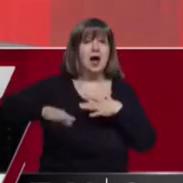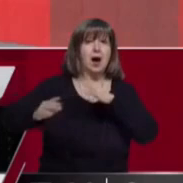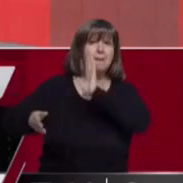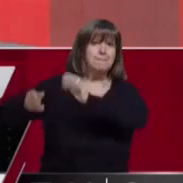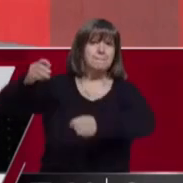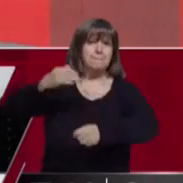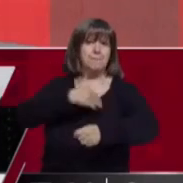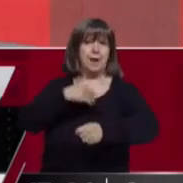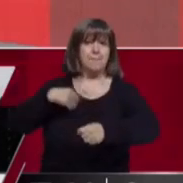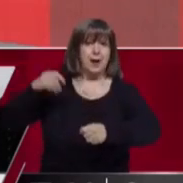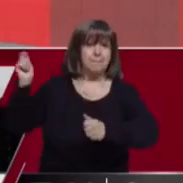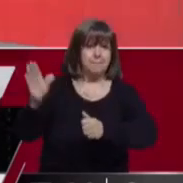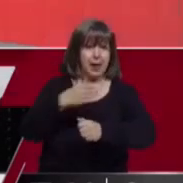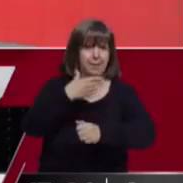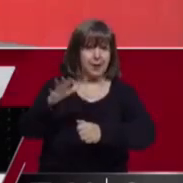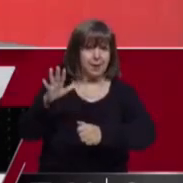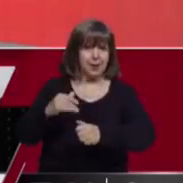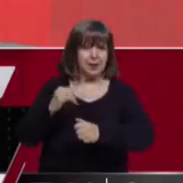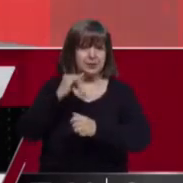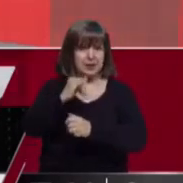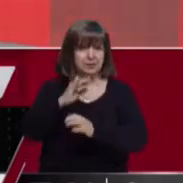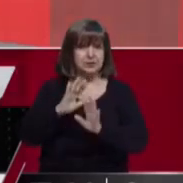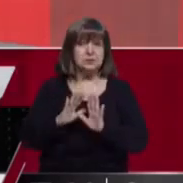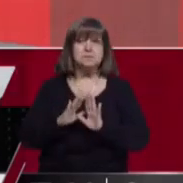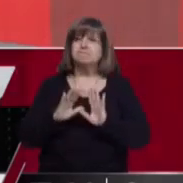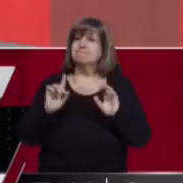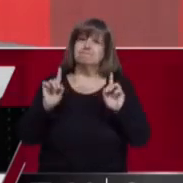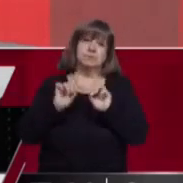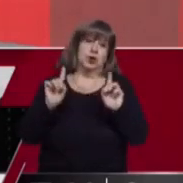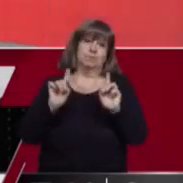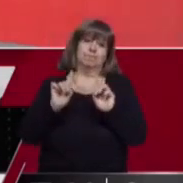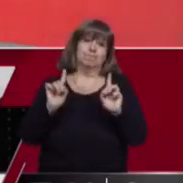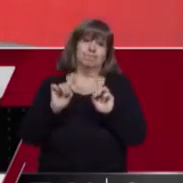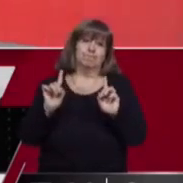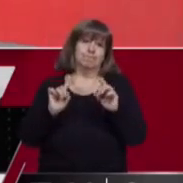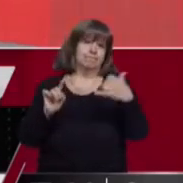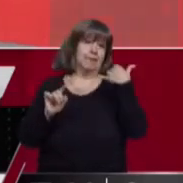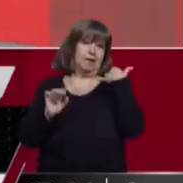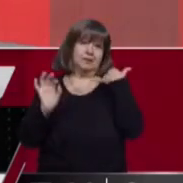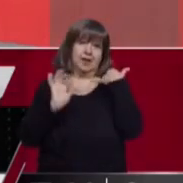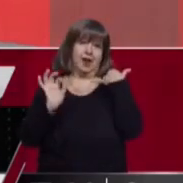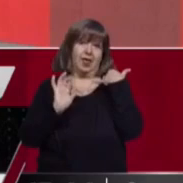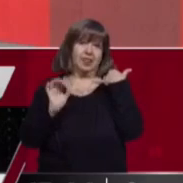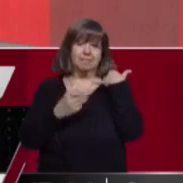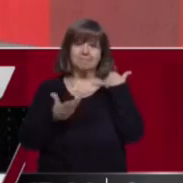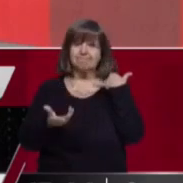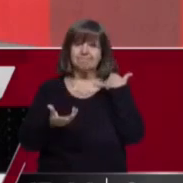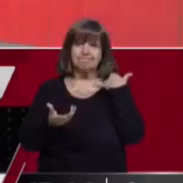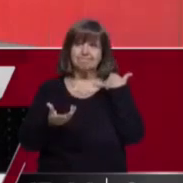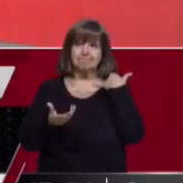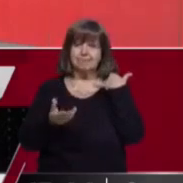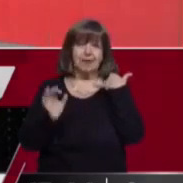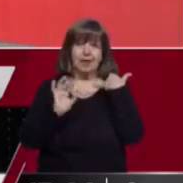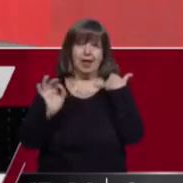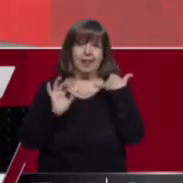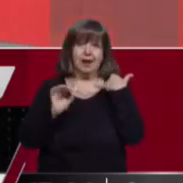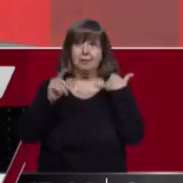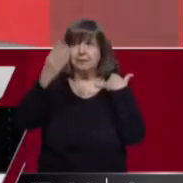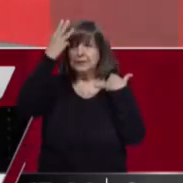parte. Con respecto a este caso de San Martín, ¿ustedes habían recibido estos llamados de forma,